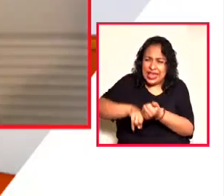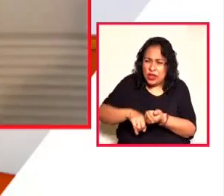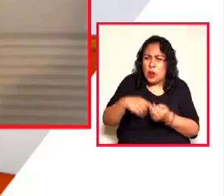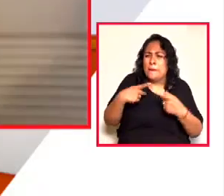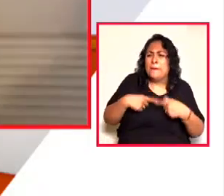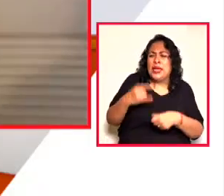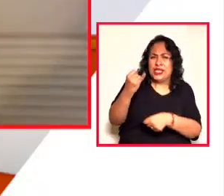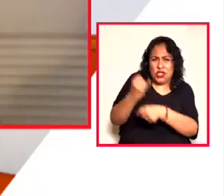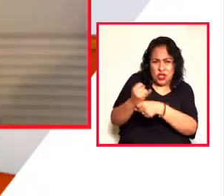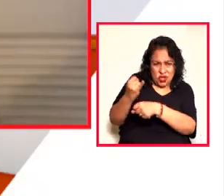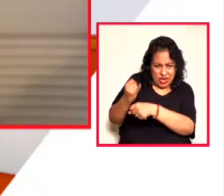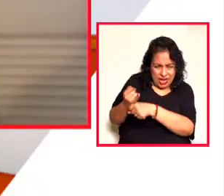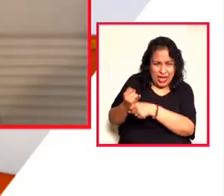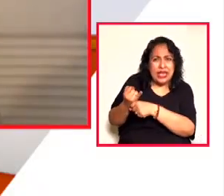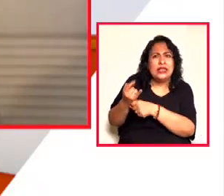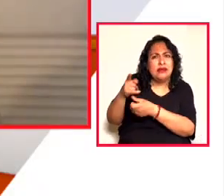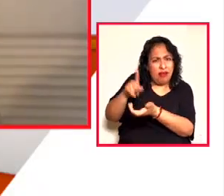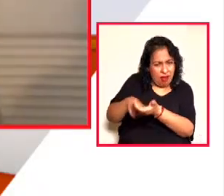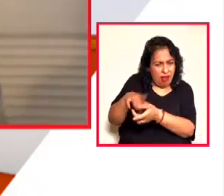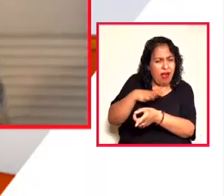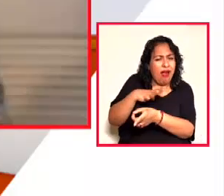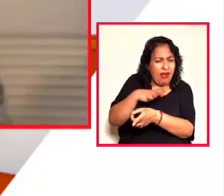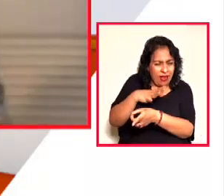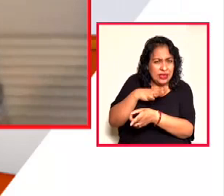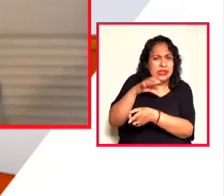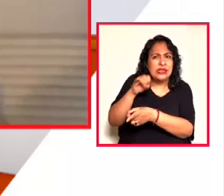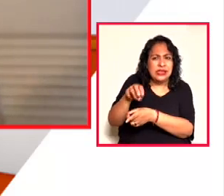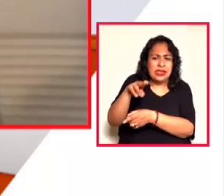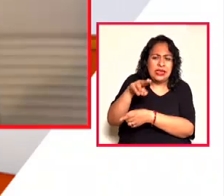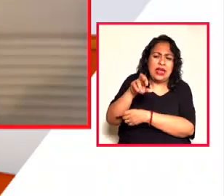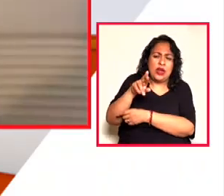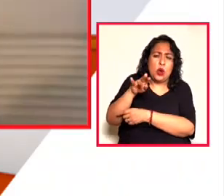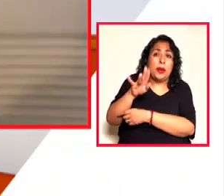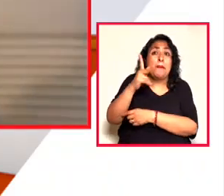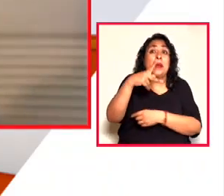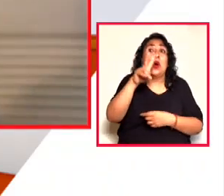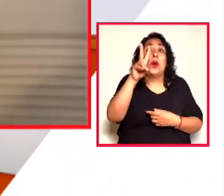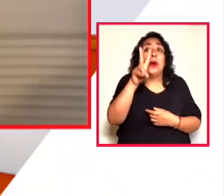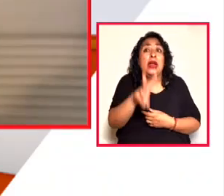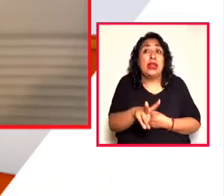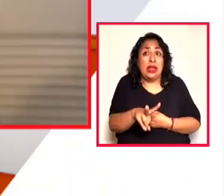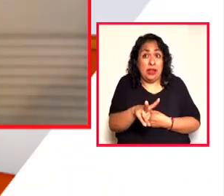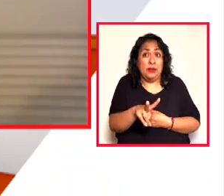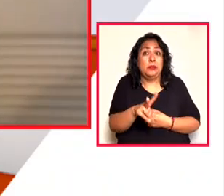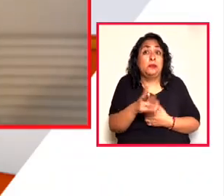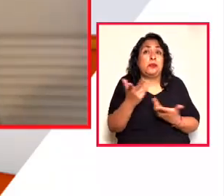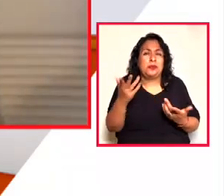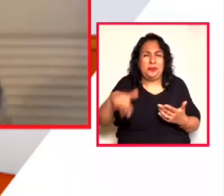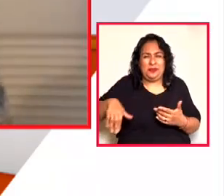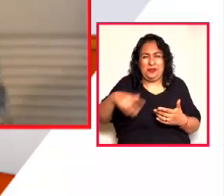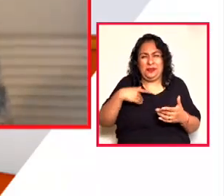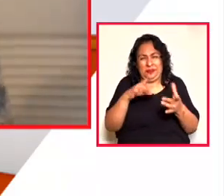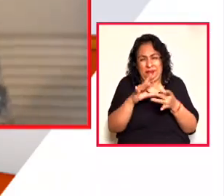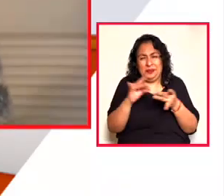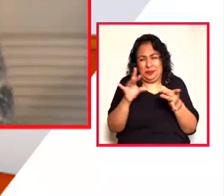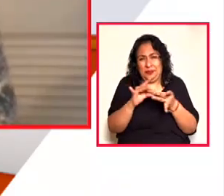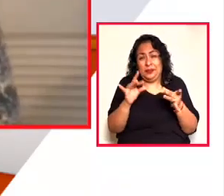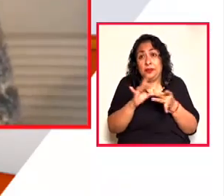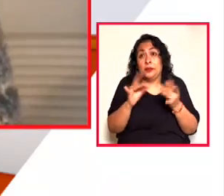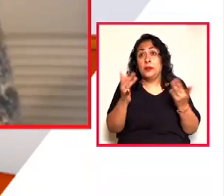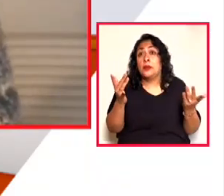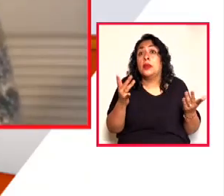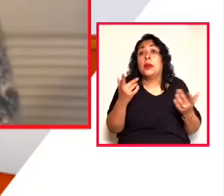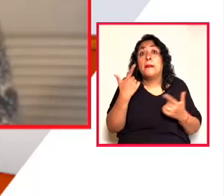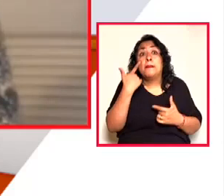personajes están ahí presentes en Nairobi. Pero realmente, como mencioné anteriormente, es viendo